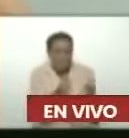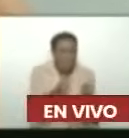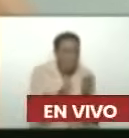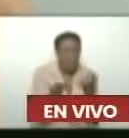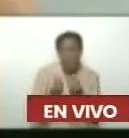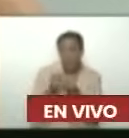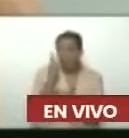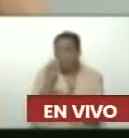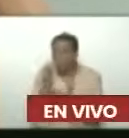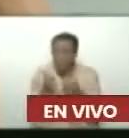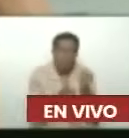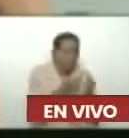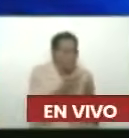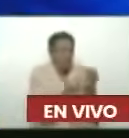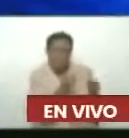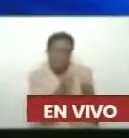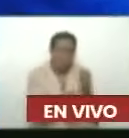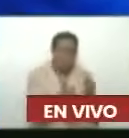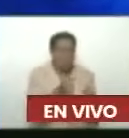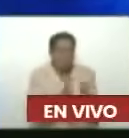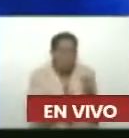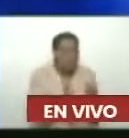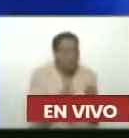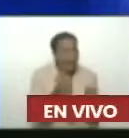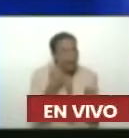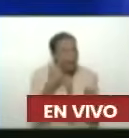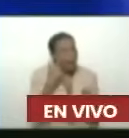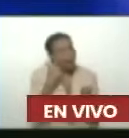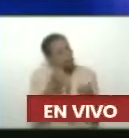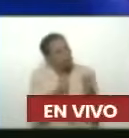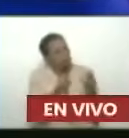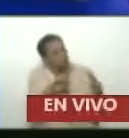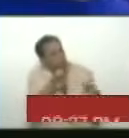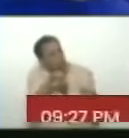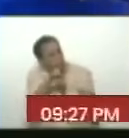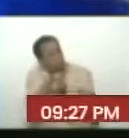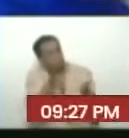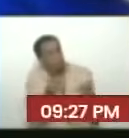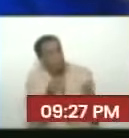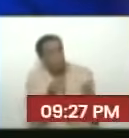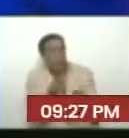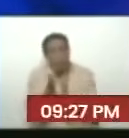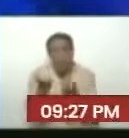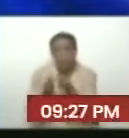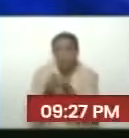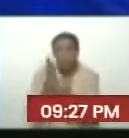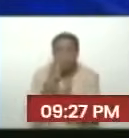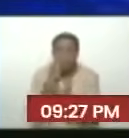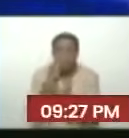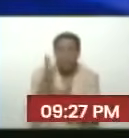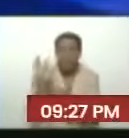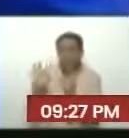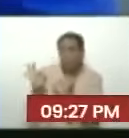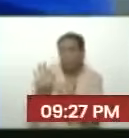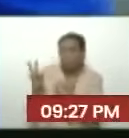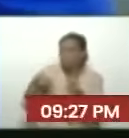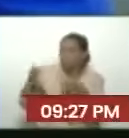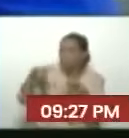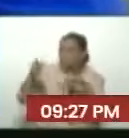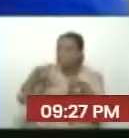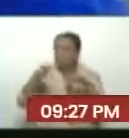papá y me encantaba demasiado ese personaje. Entonces, bueno, yo un día fui a acompañar a mi mamá al centro comercial